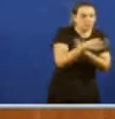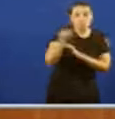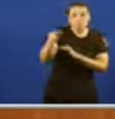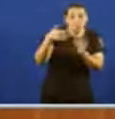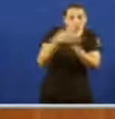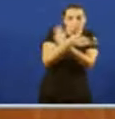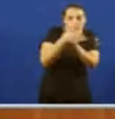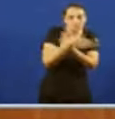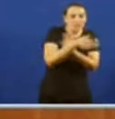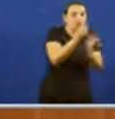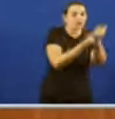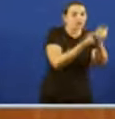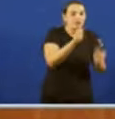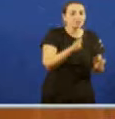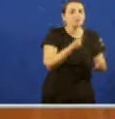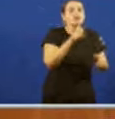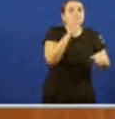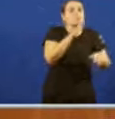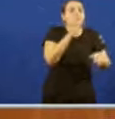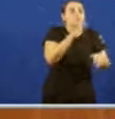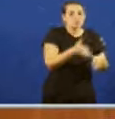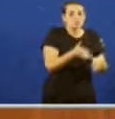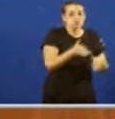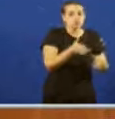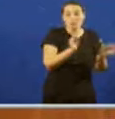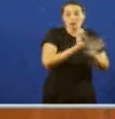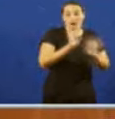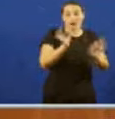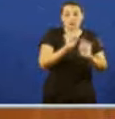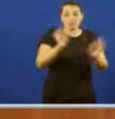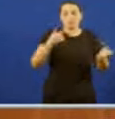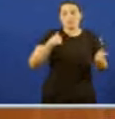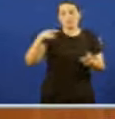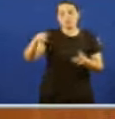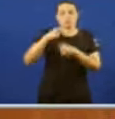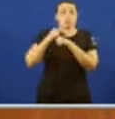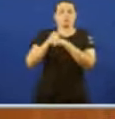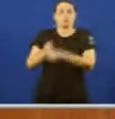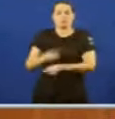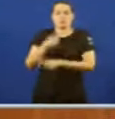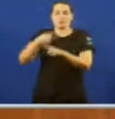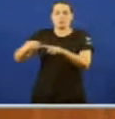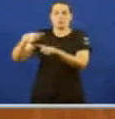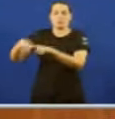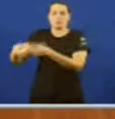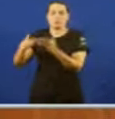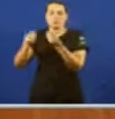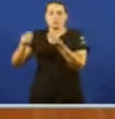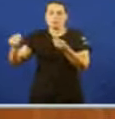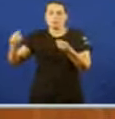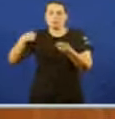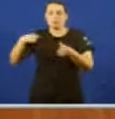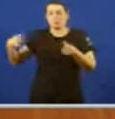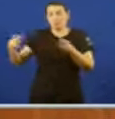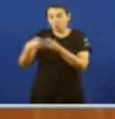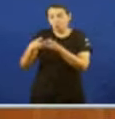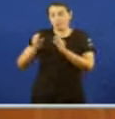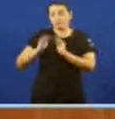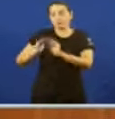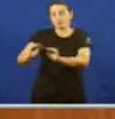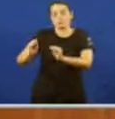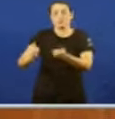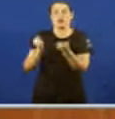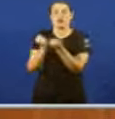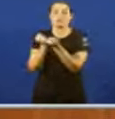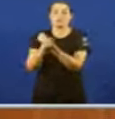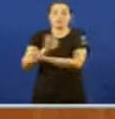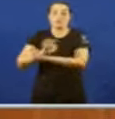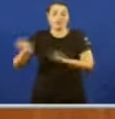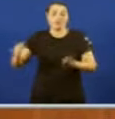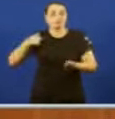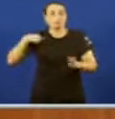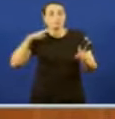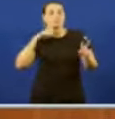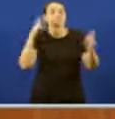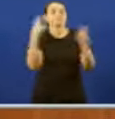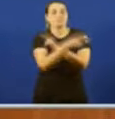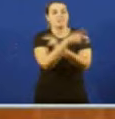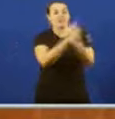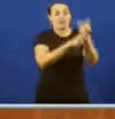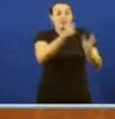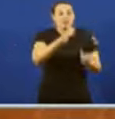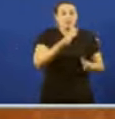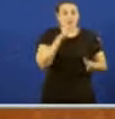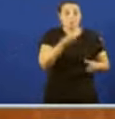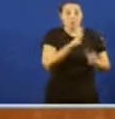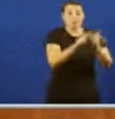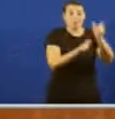Porque hai moitas cousas que dependen de vostede E que vostede e o seu equipo non fixeron ben E por elas ten que responder A xente